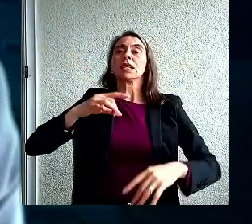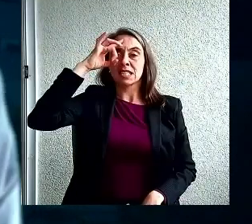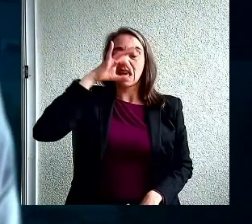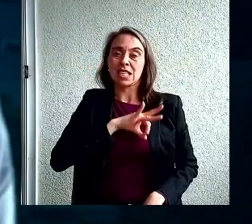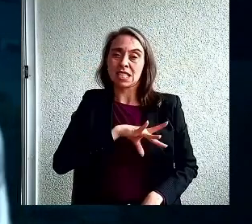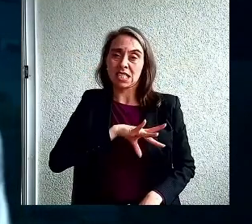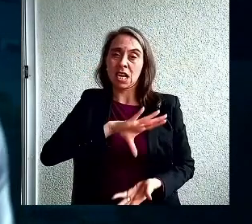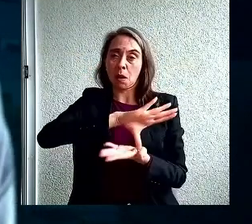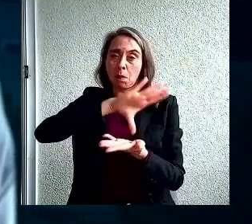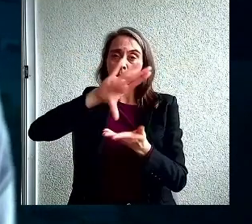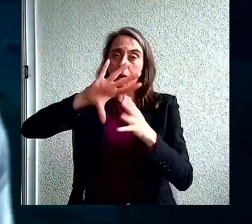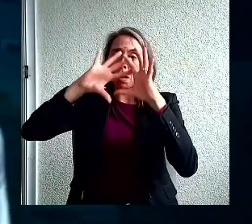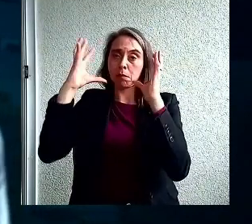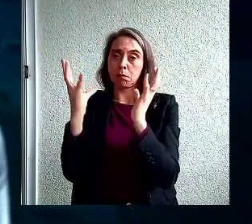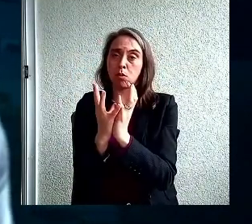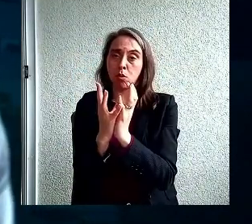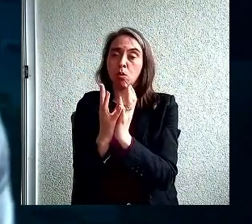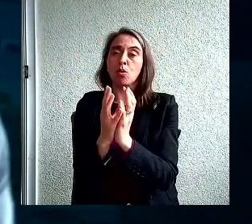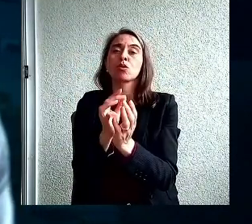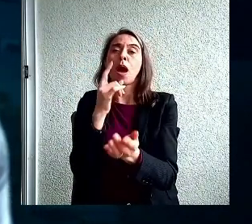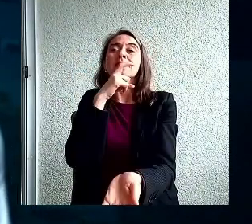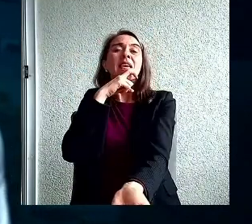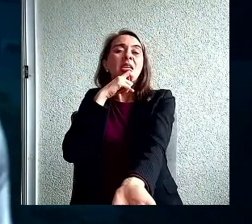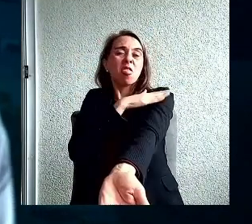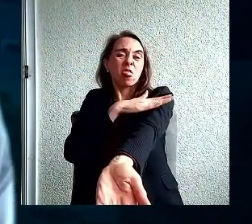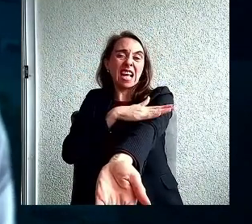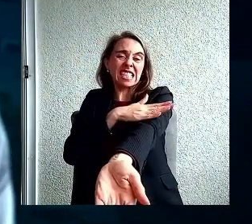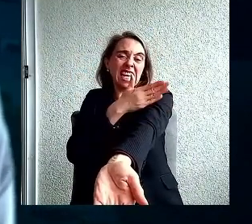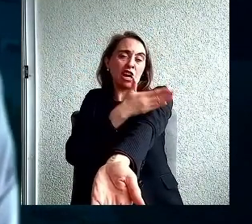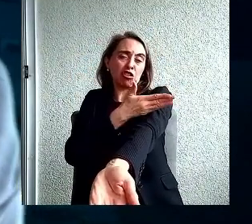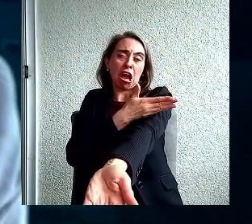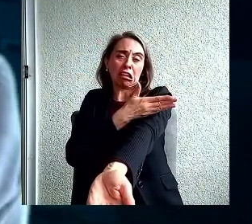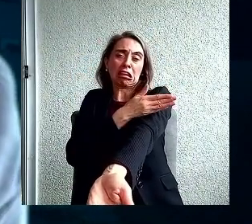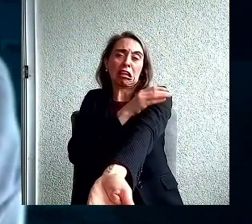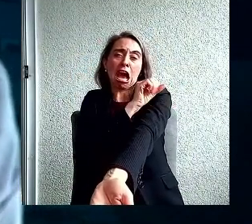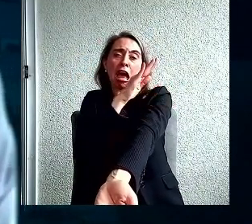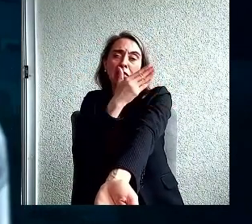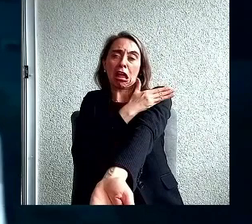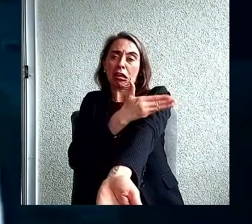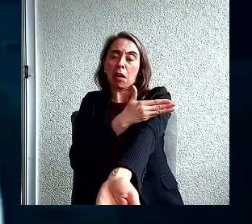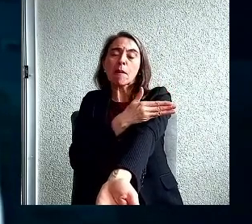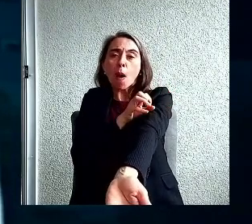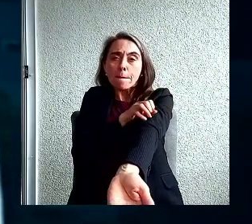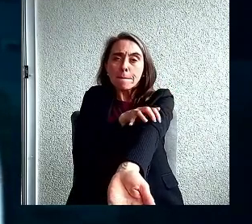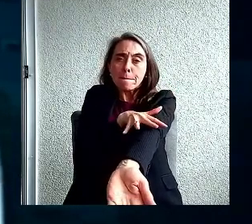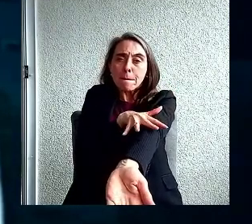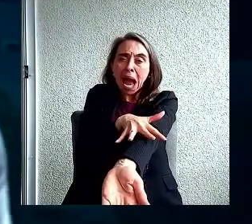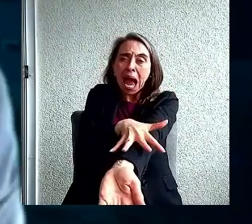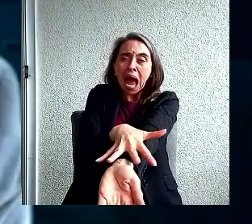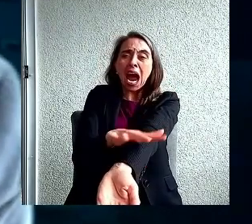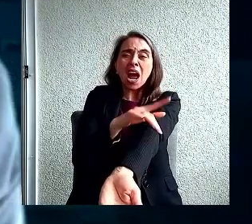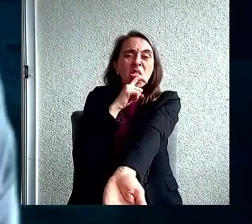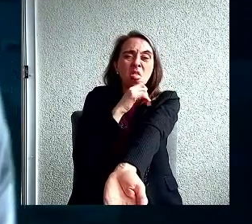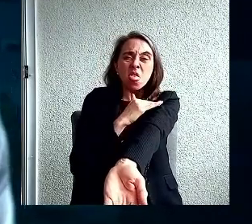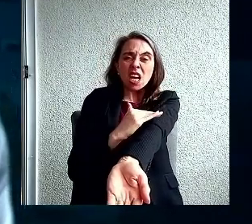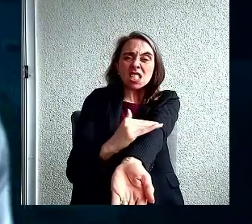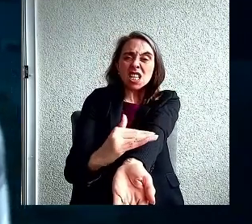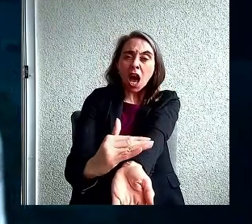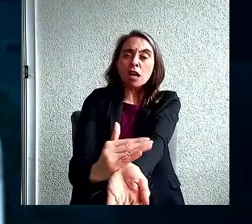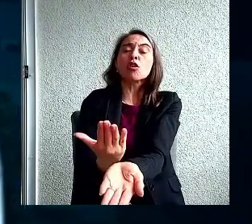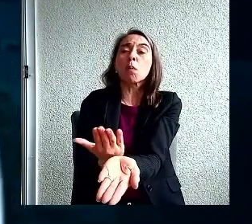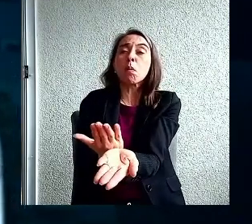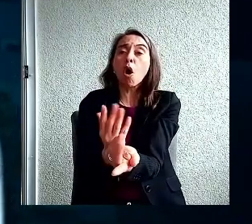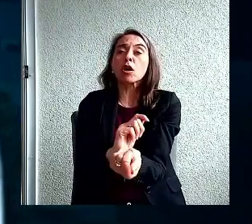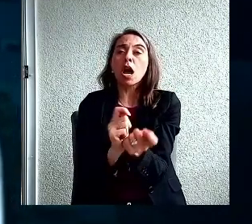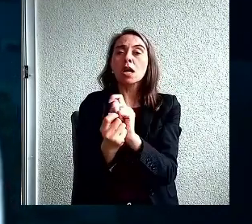forestales y una serie de otros efectos que causa el cambio climático. Y sin embargo, Chile también cuenta con una cantidad de recursos